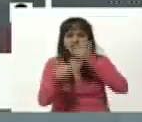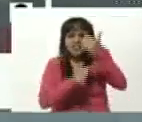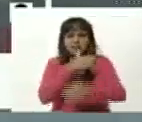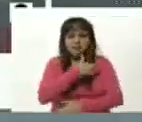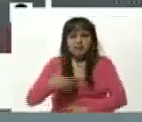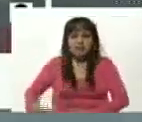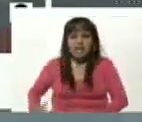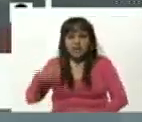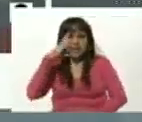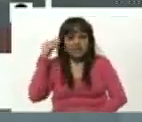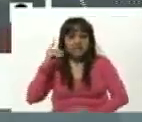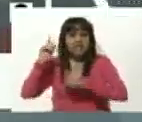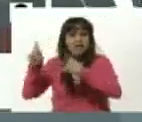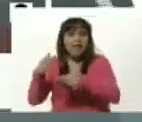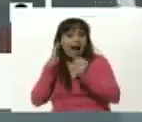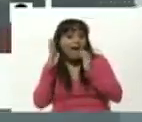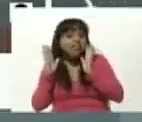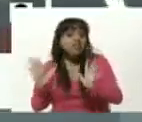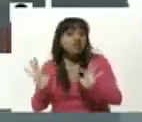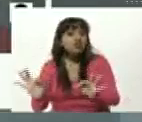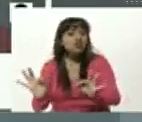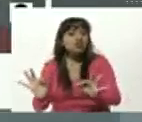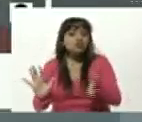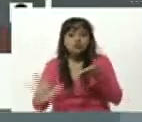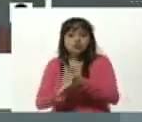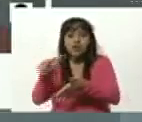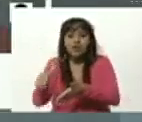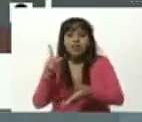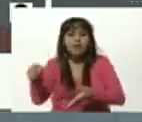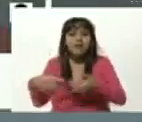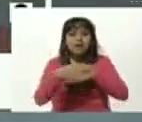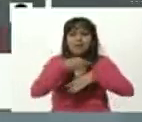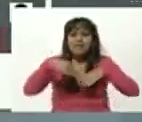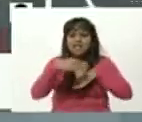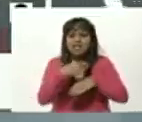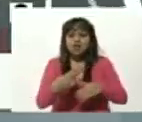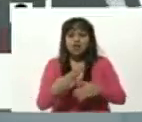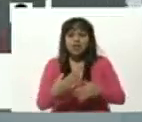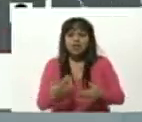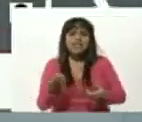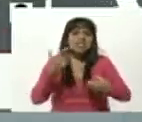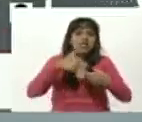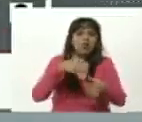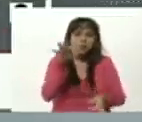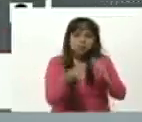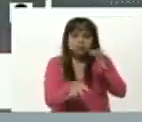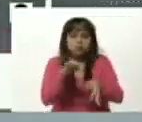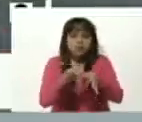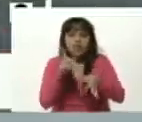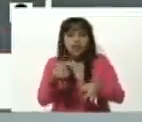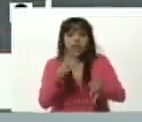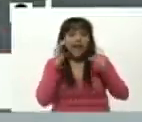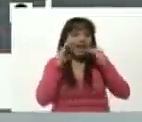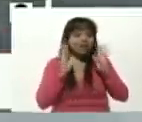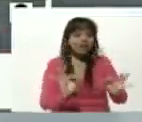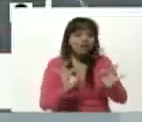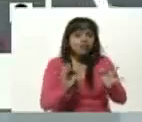ha estado muy pendiente, al igual que el ministro de Interior y Justicia, el almirante Néstor Remigio Ceballos. De verdad